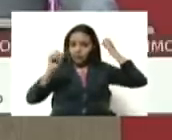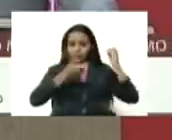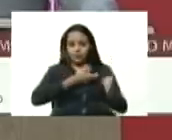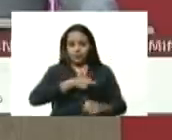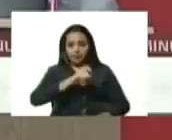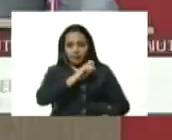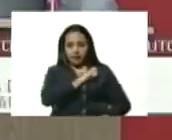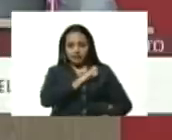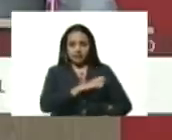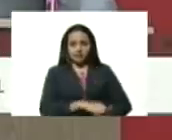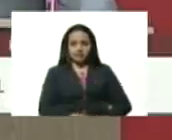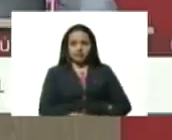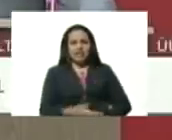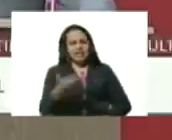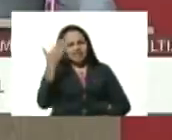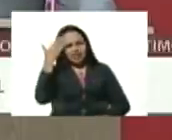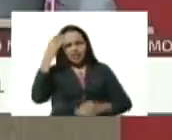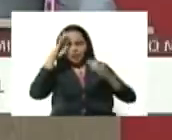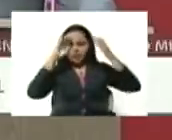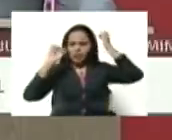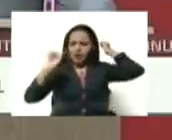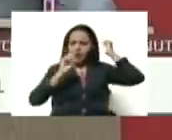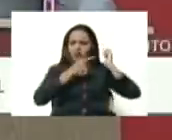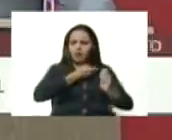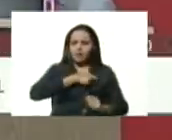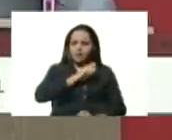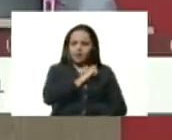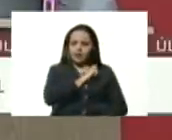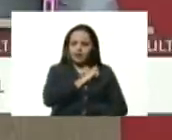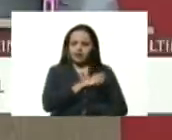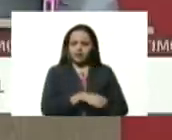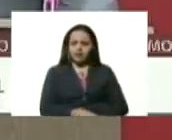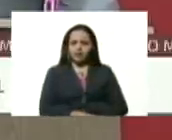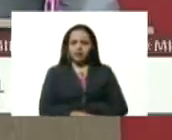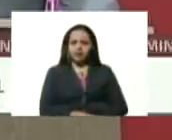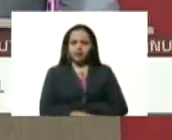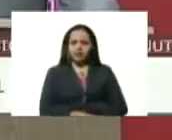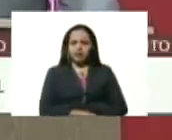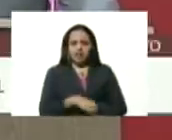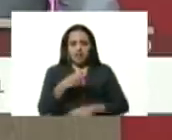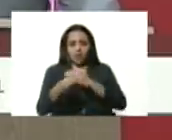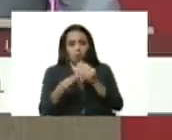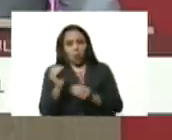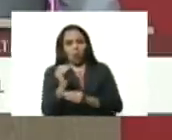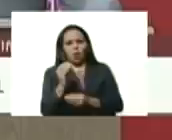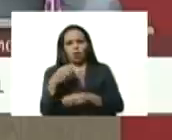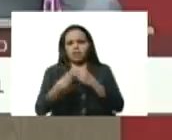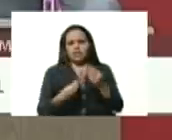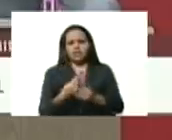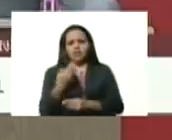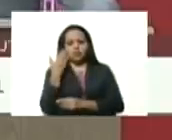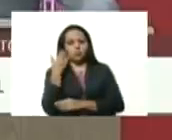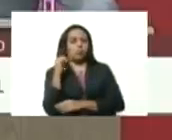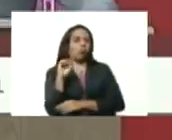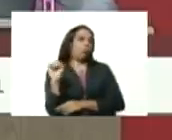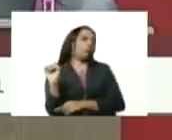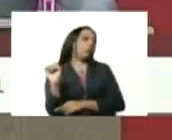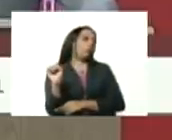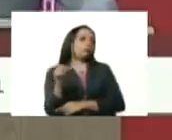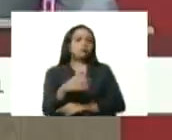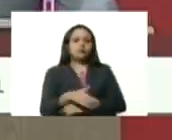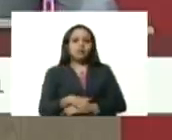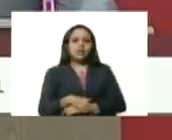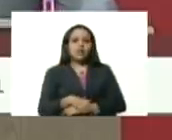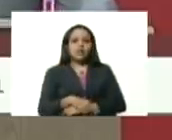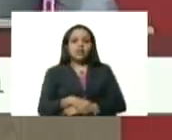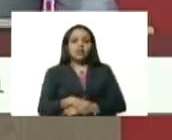¿Sabe el embajador de España, e hizo caso omiso, que Leopoldo López